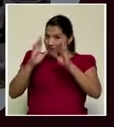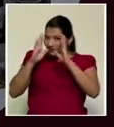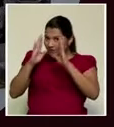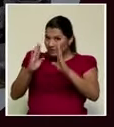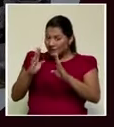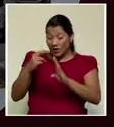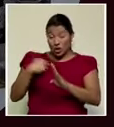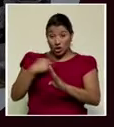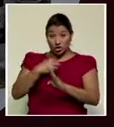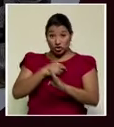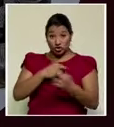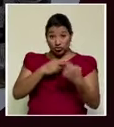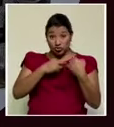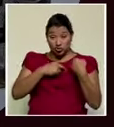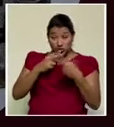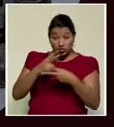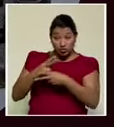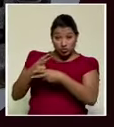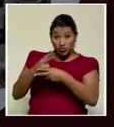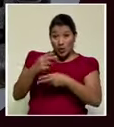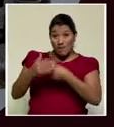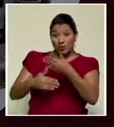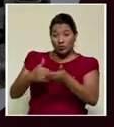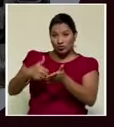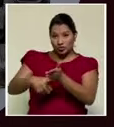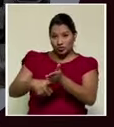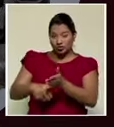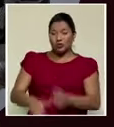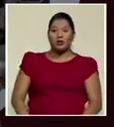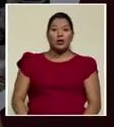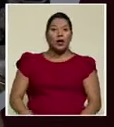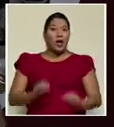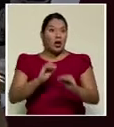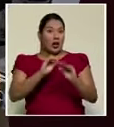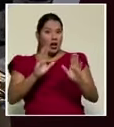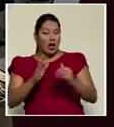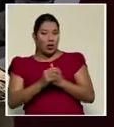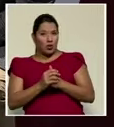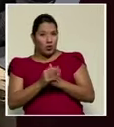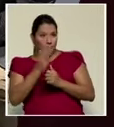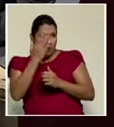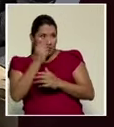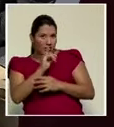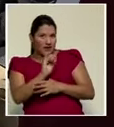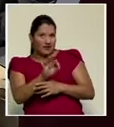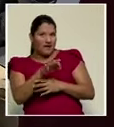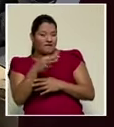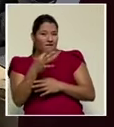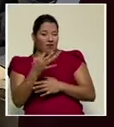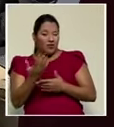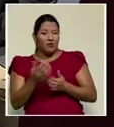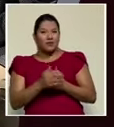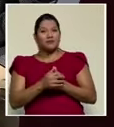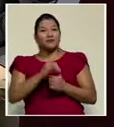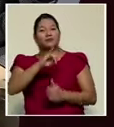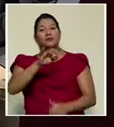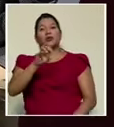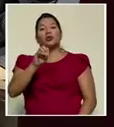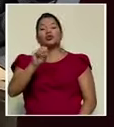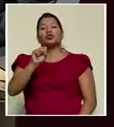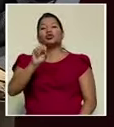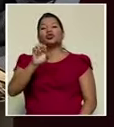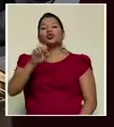estamos detrás de este escrutinio público. Claro, porque así puesto, pues si la ensarta pierde, y si no también. Joseph,